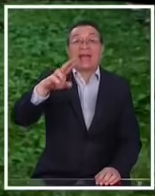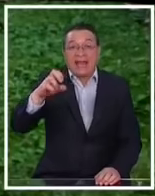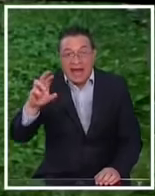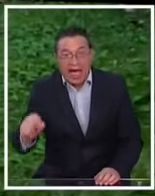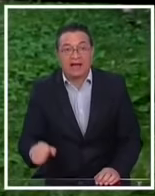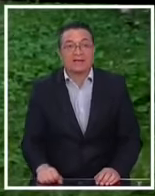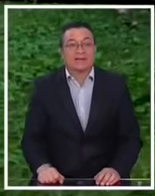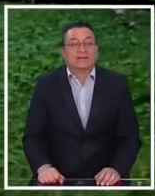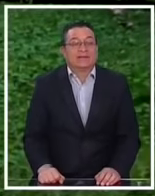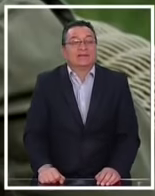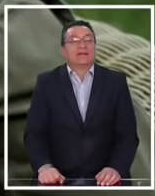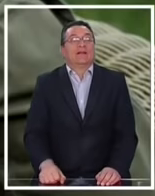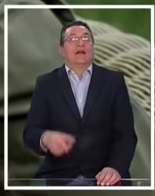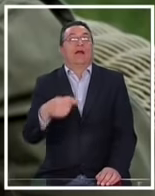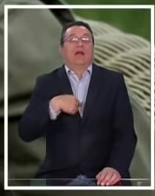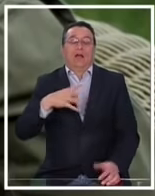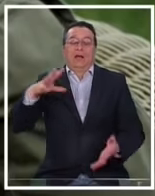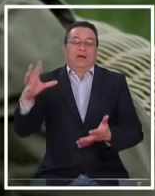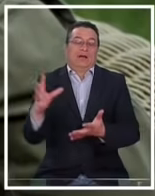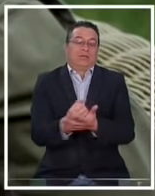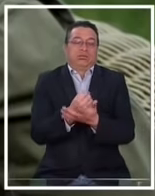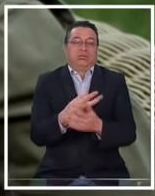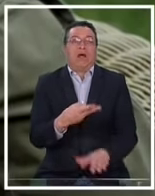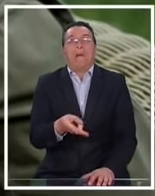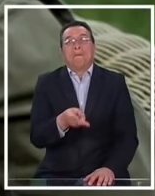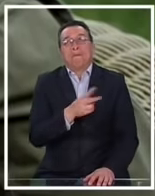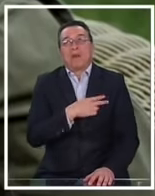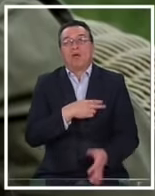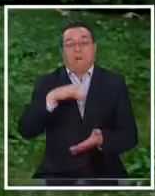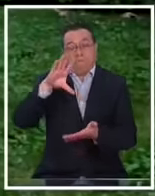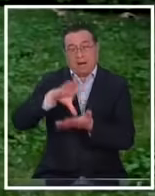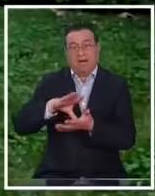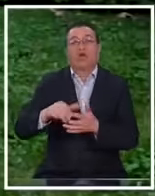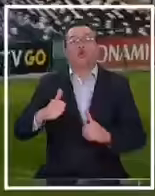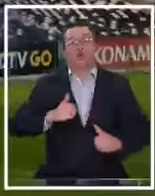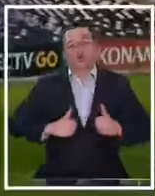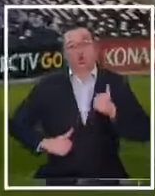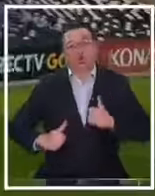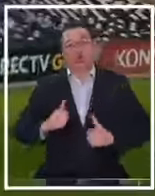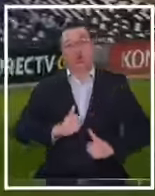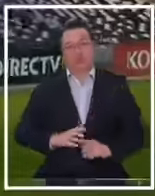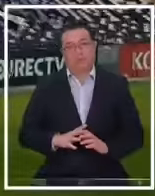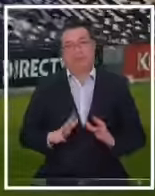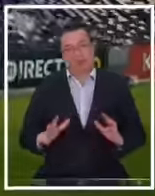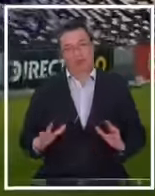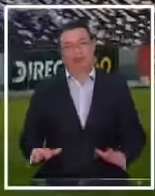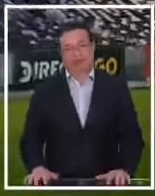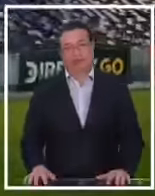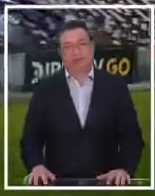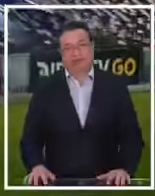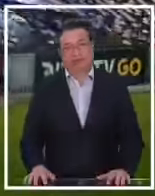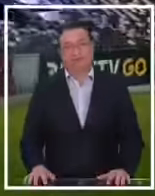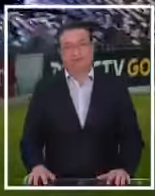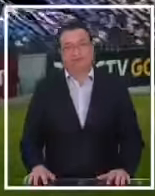Herrera. Lo cierra con un logro que fue un premio para un país que había sufrido más de la cuenta.